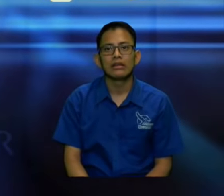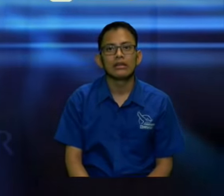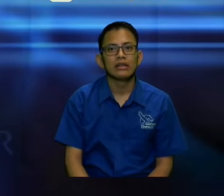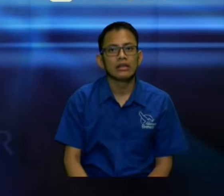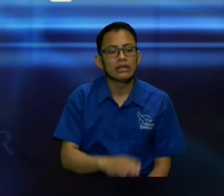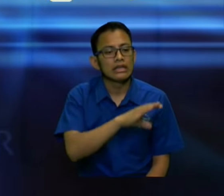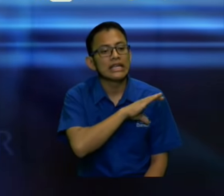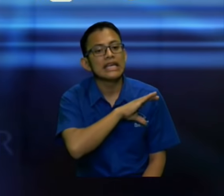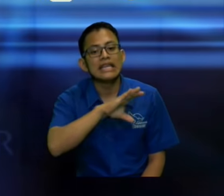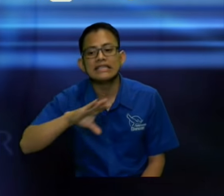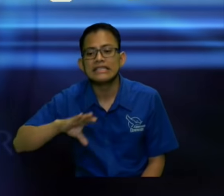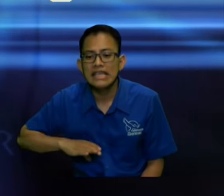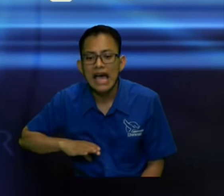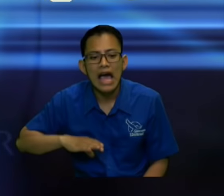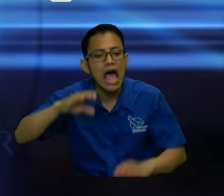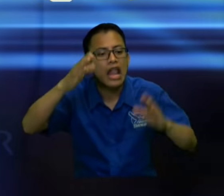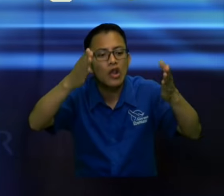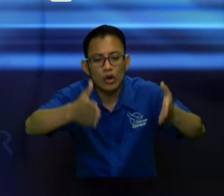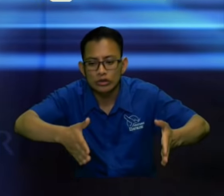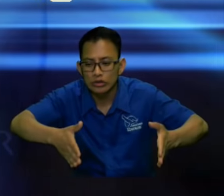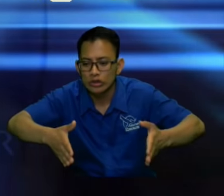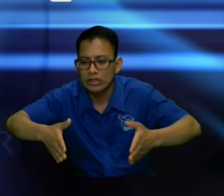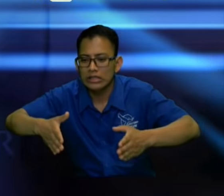Cristianos, no agarren la forma de este mundo.